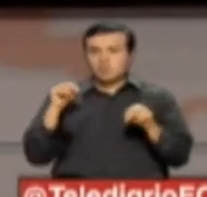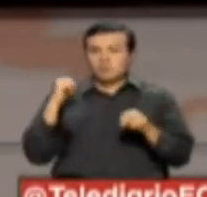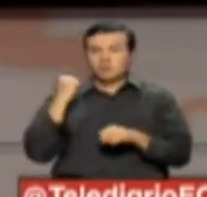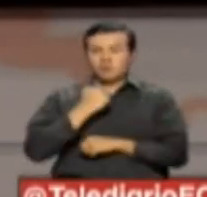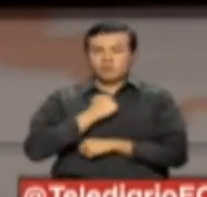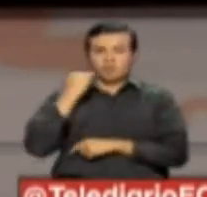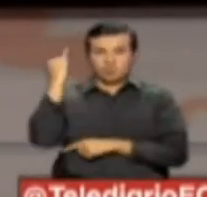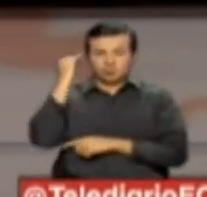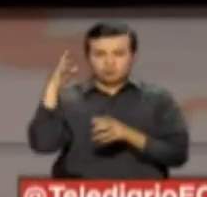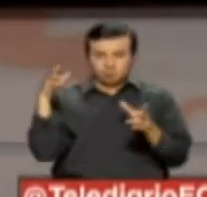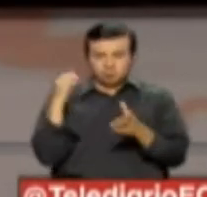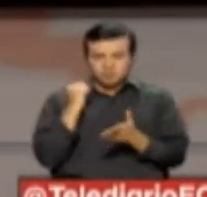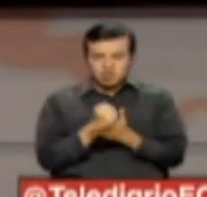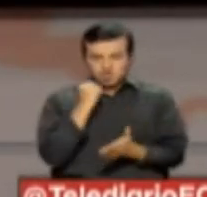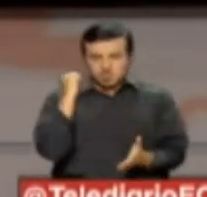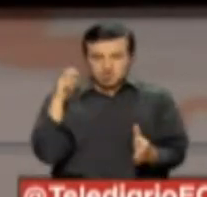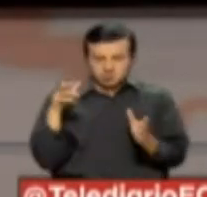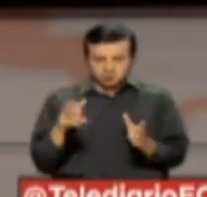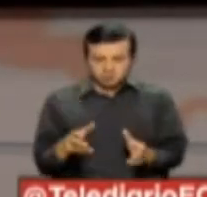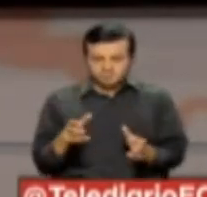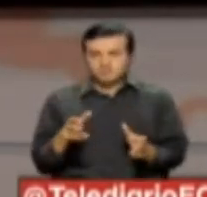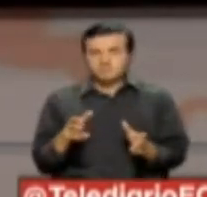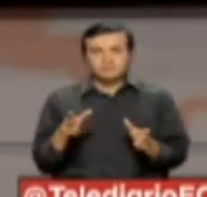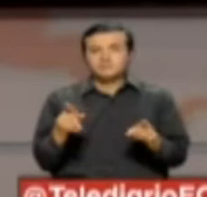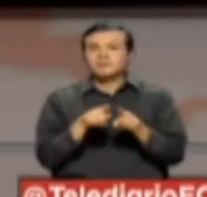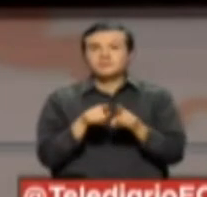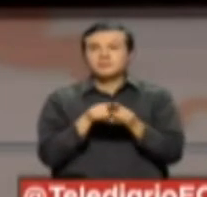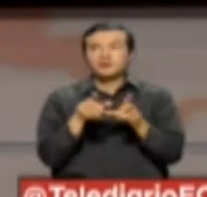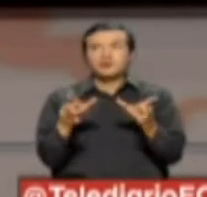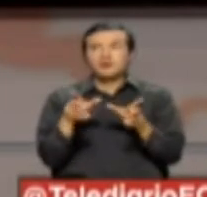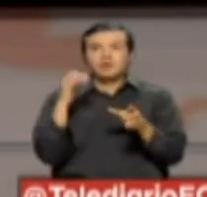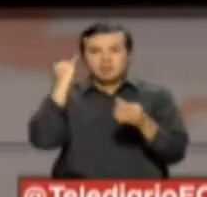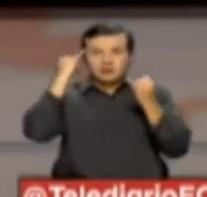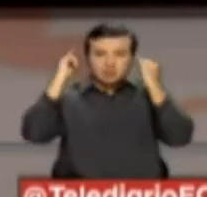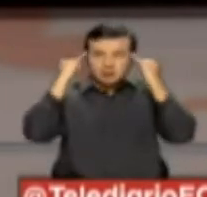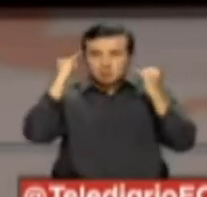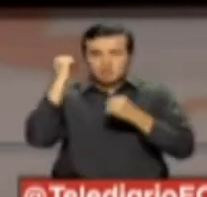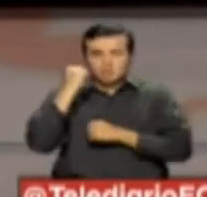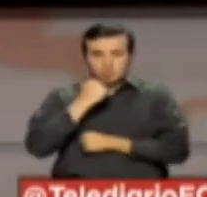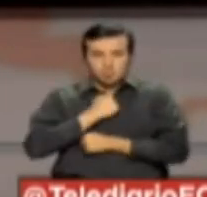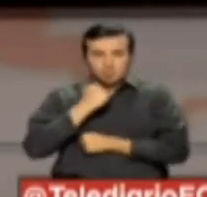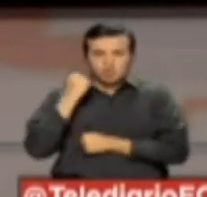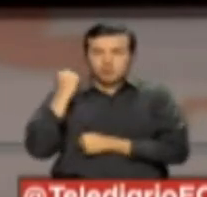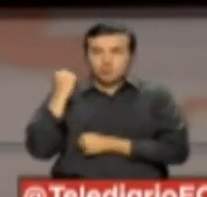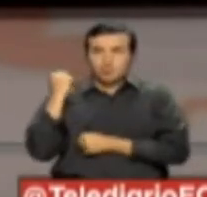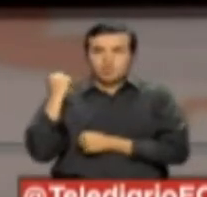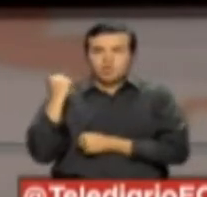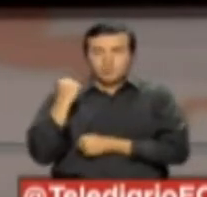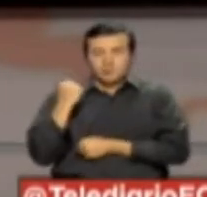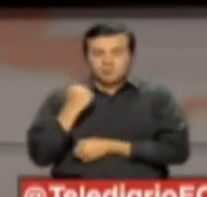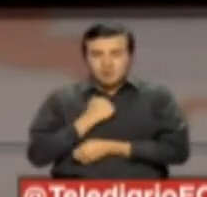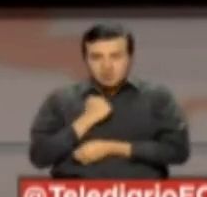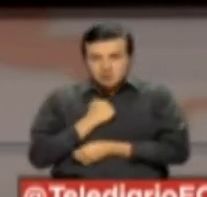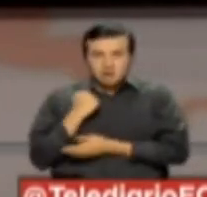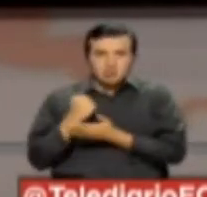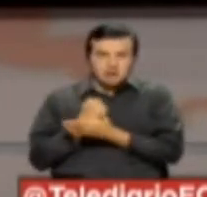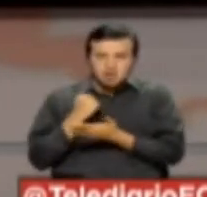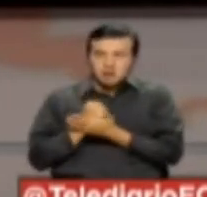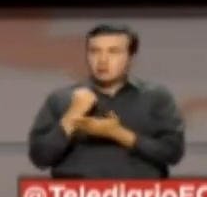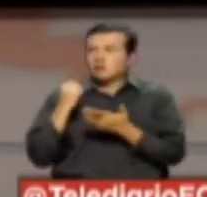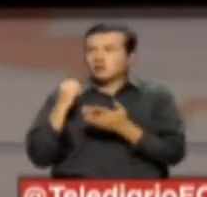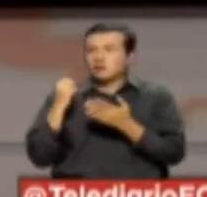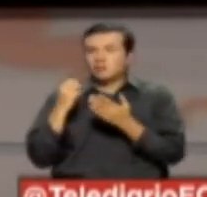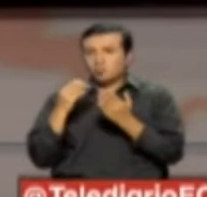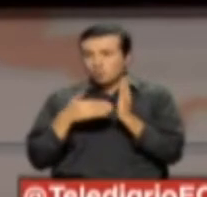también en ese ámbito se encuentran los inventos del derecho invención a las patentes los diseños industriales los